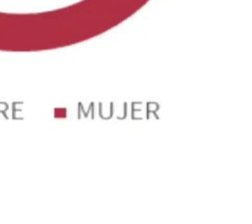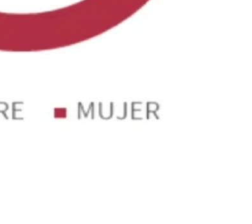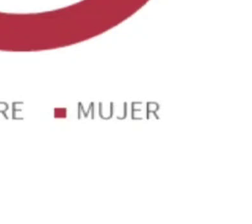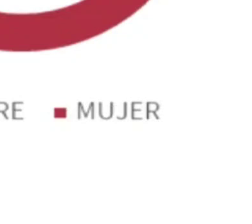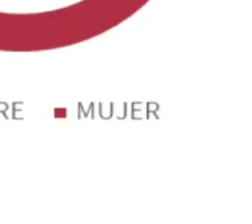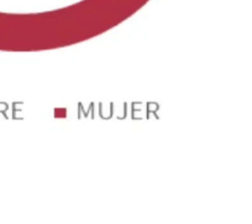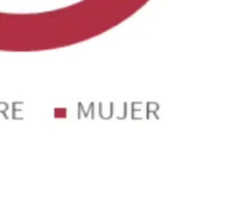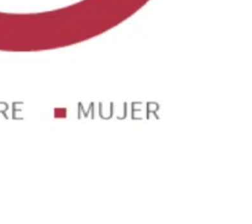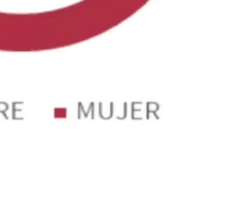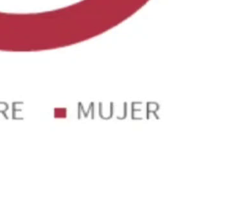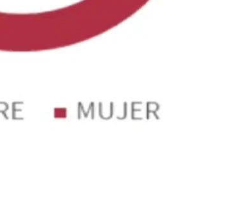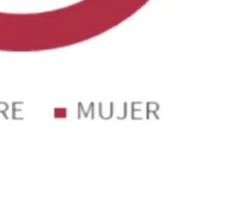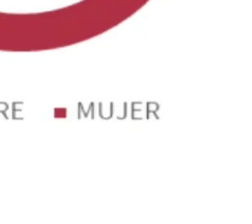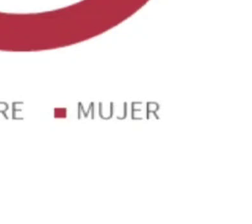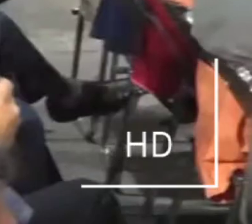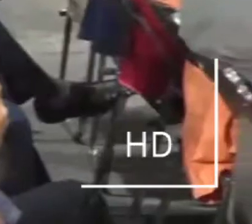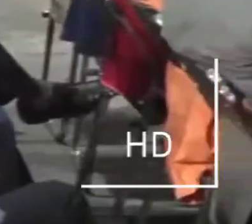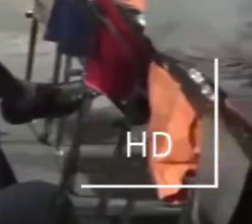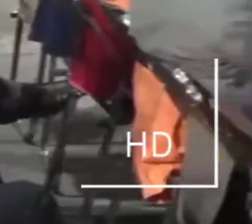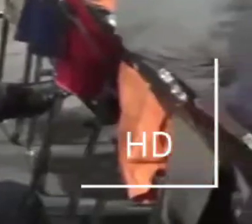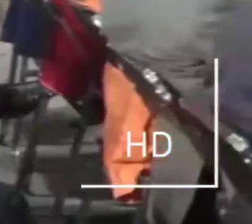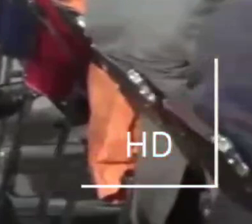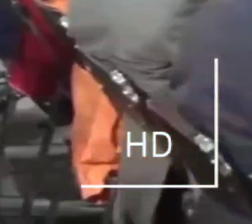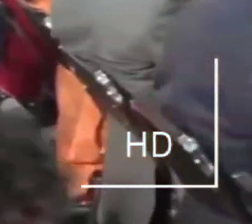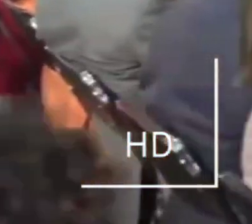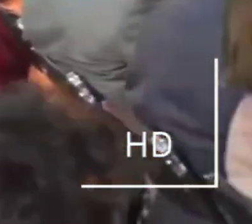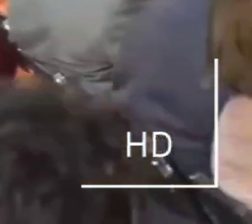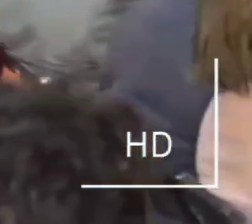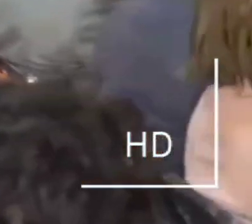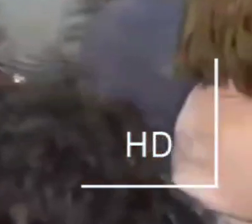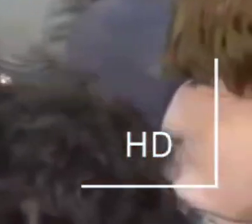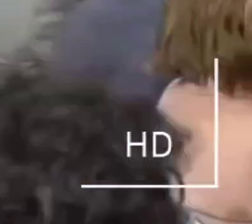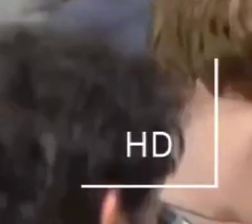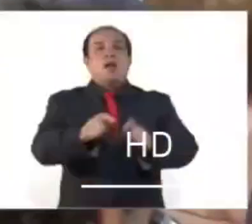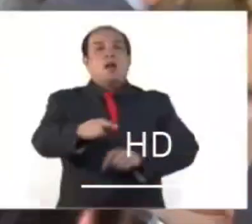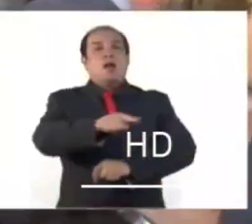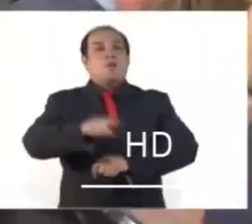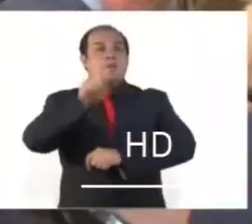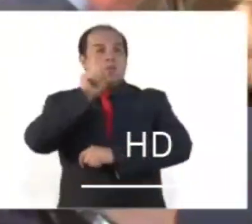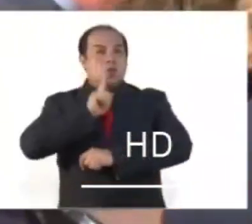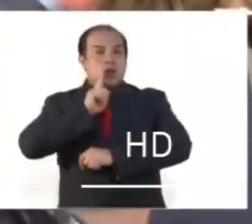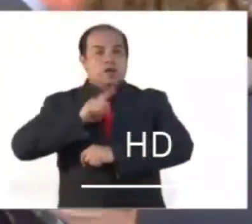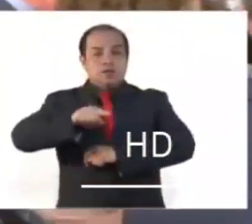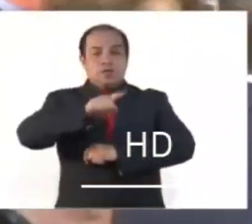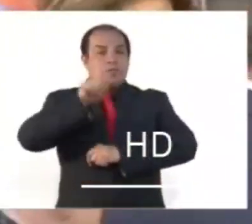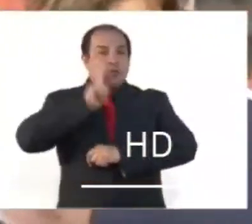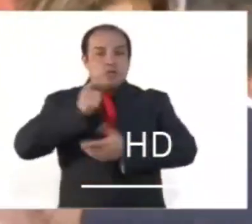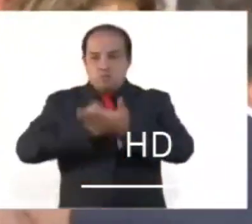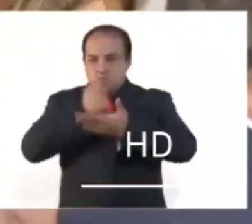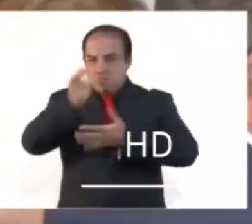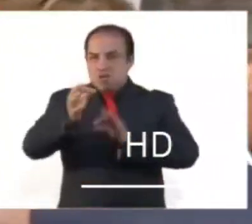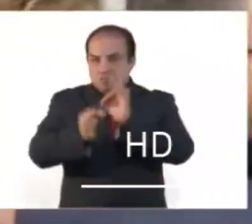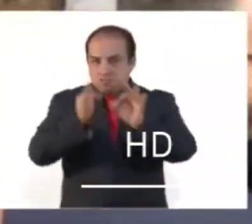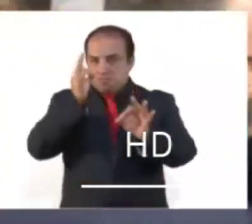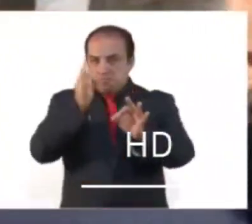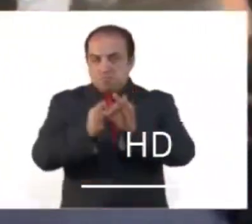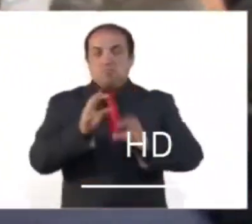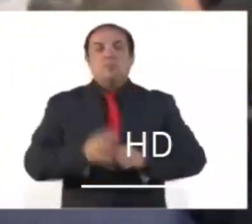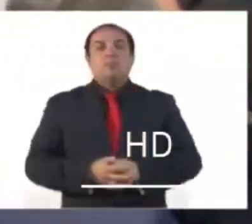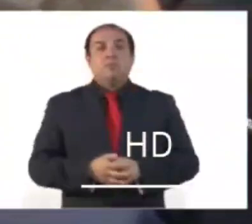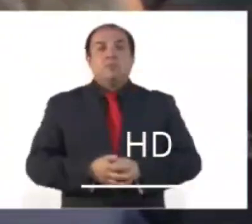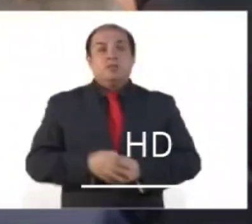entregado Fondeso, el 65% han sido para mujeres, mujeres que pagan, que cumplen, que